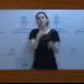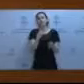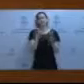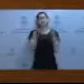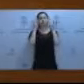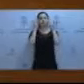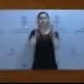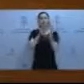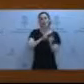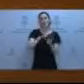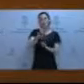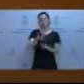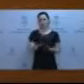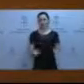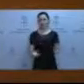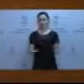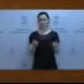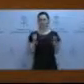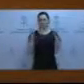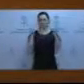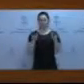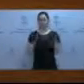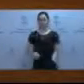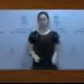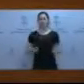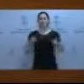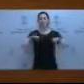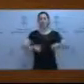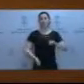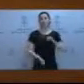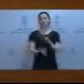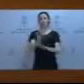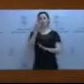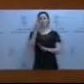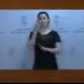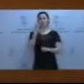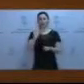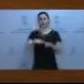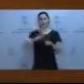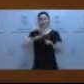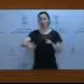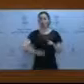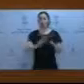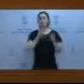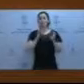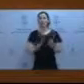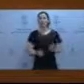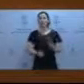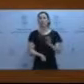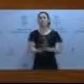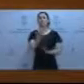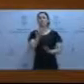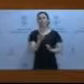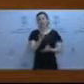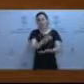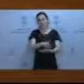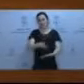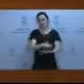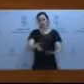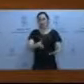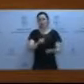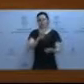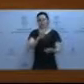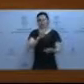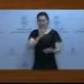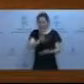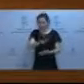innecesario. Pero como surgen aquí las cosas, por arte de magia, aparecen los millones, ya no 15 millones, sino más. Y lo que antes era un